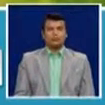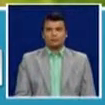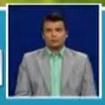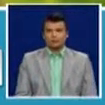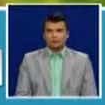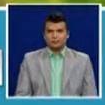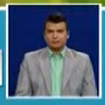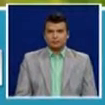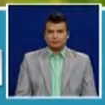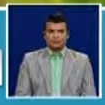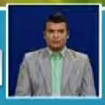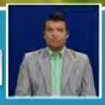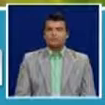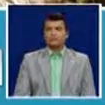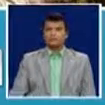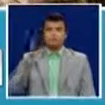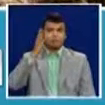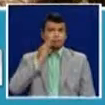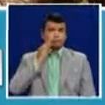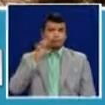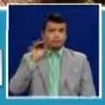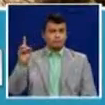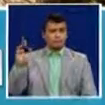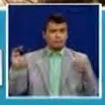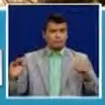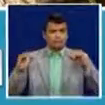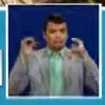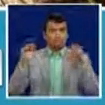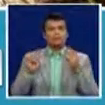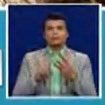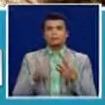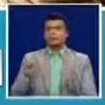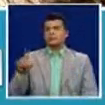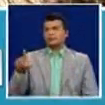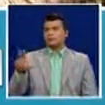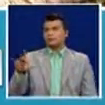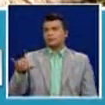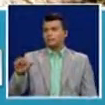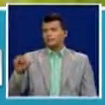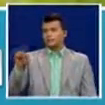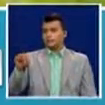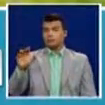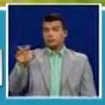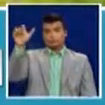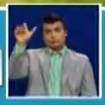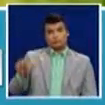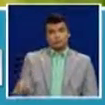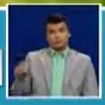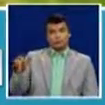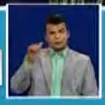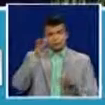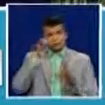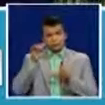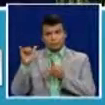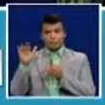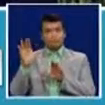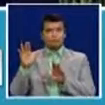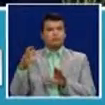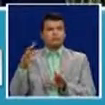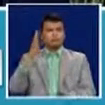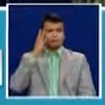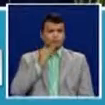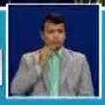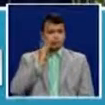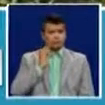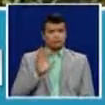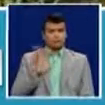son experimentados. Sí, son de talla mayor. Y tenemos a Adrián García Guzmán, que también es un camarógrafo con una amplia